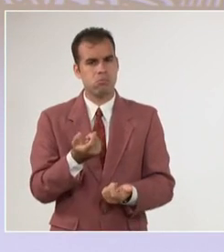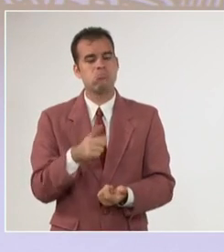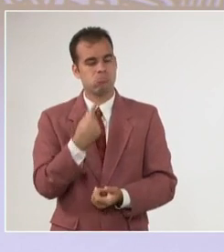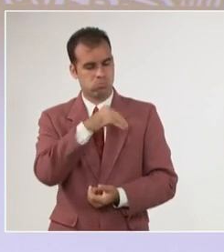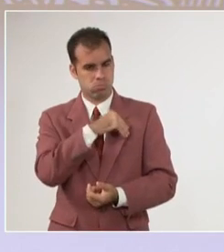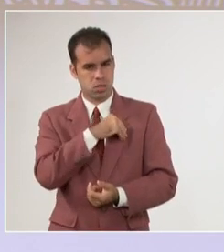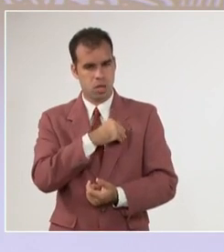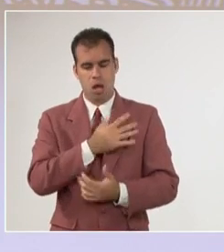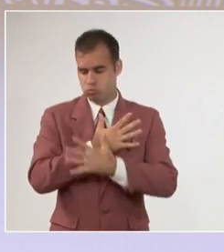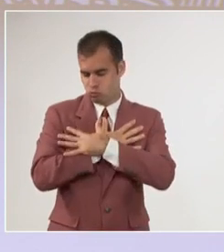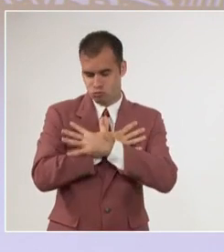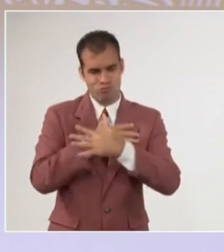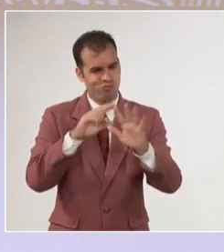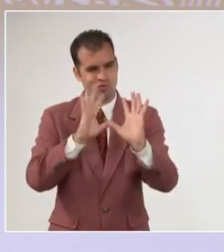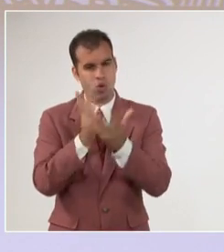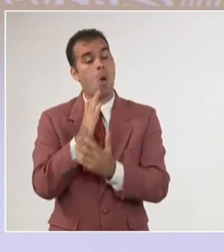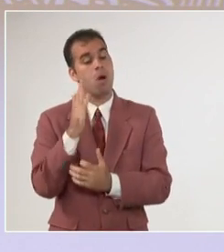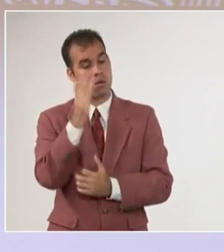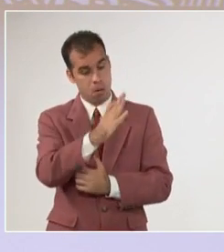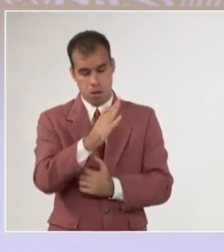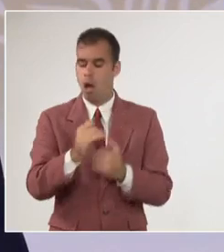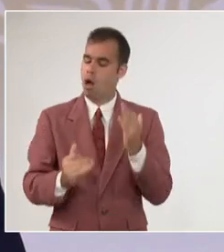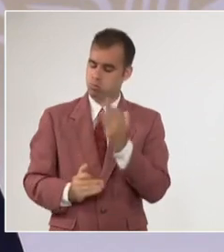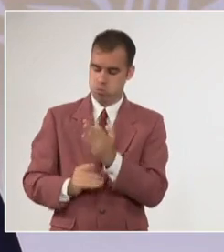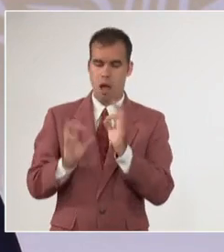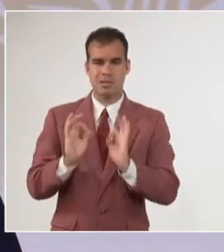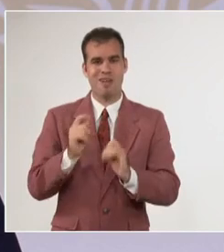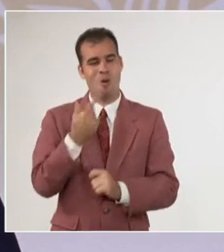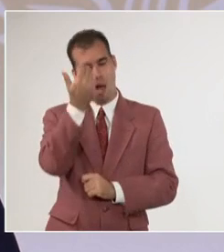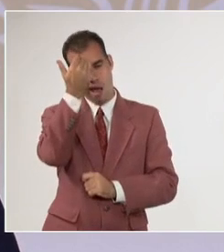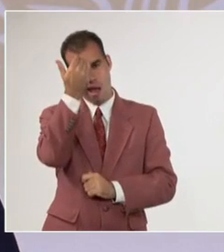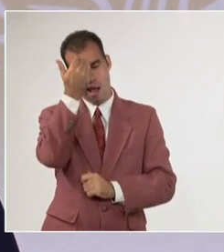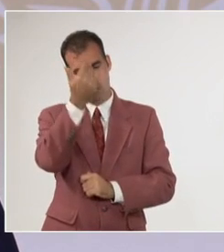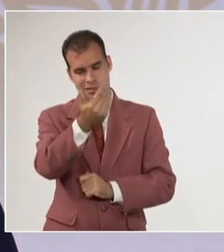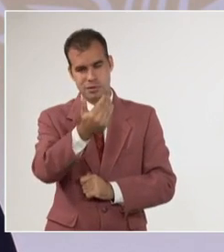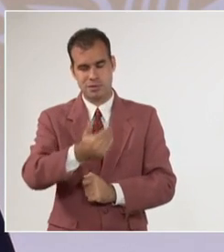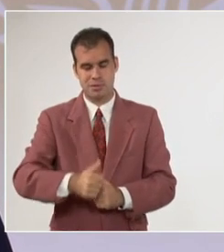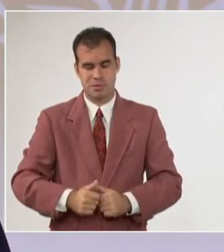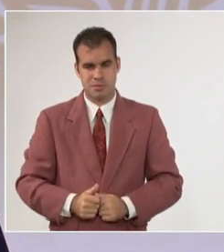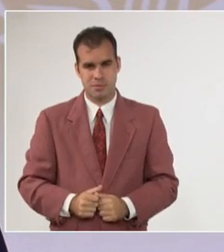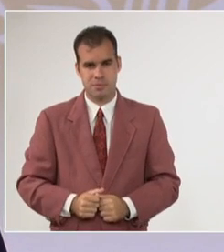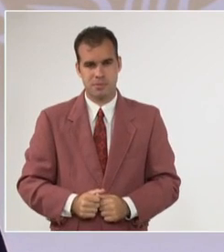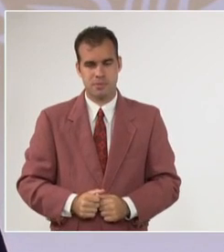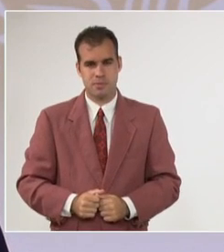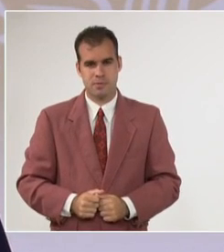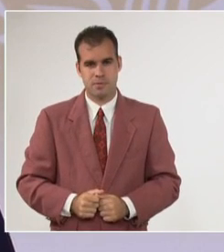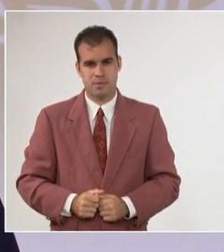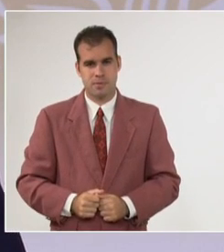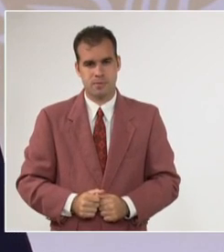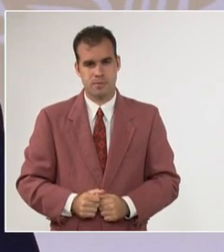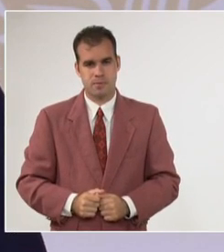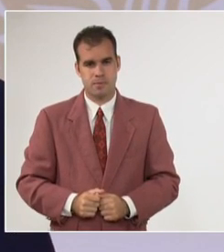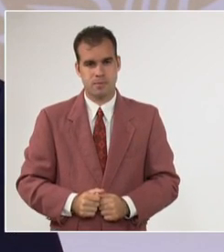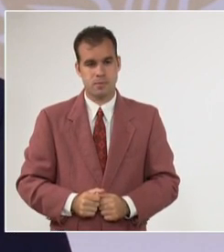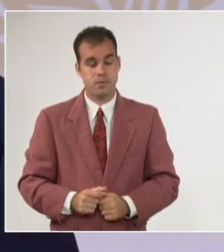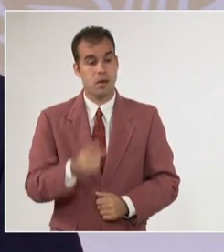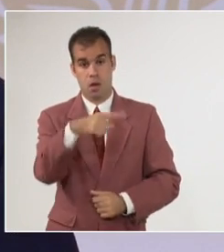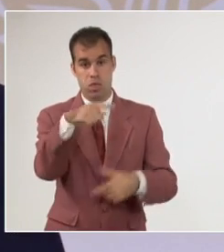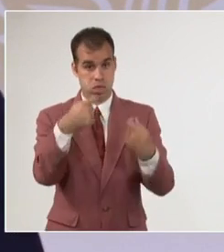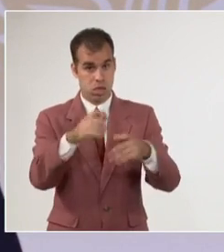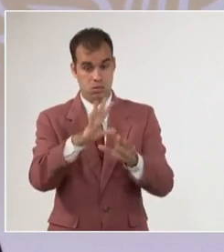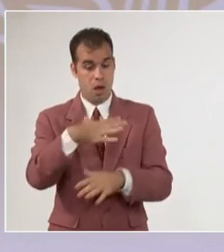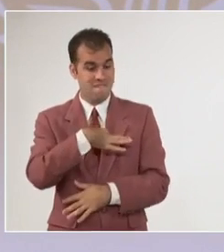cariño y respeto que agradezco profundamente en nombre de mi pueblo. La decisión de invitarnos tiene un